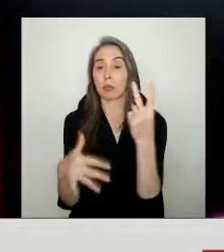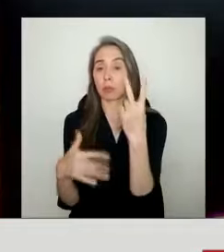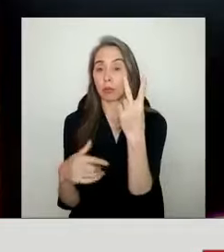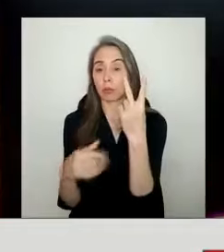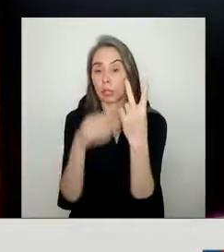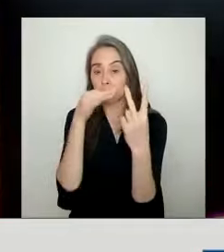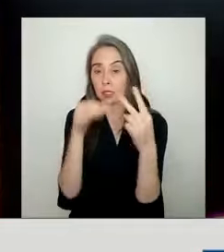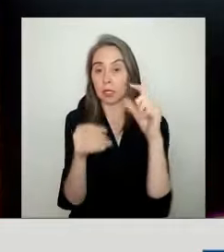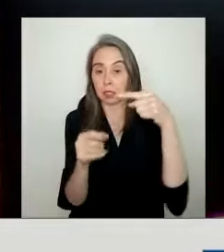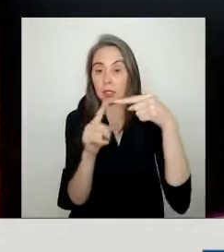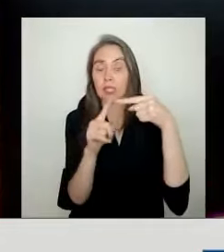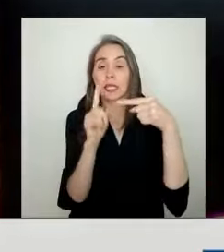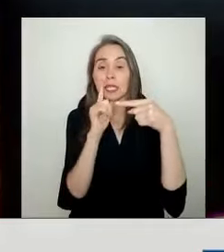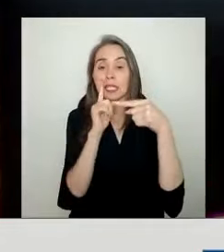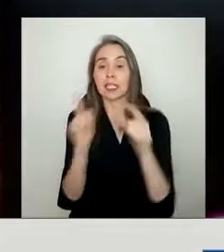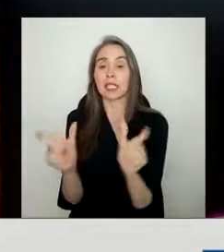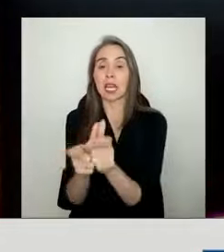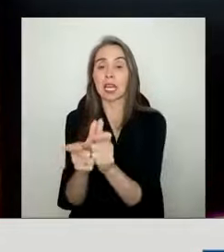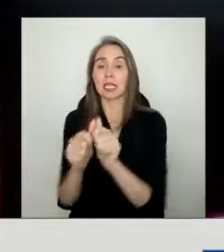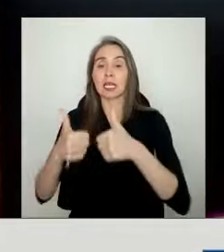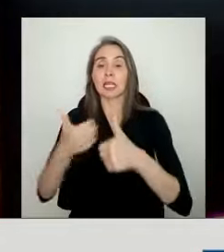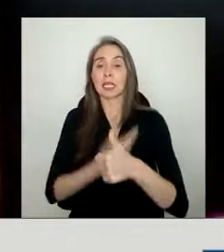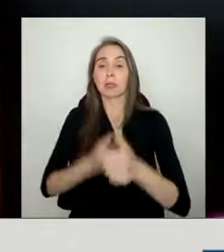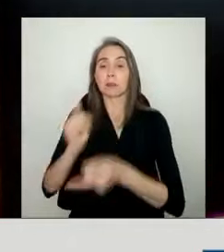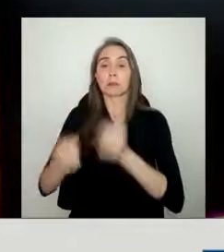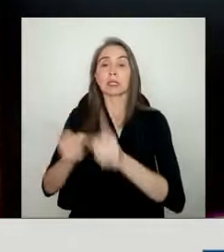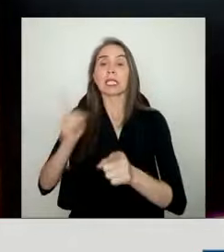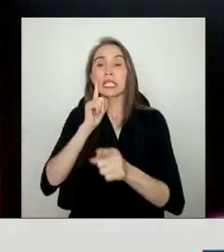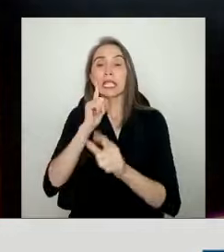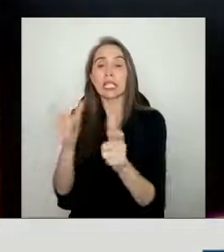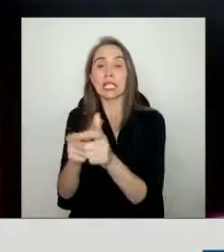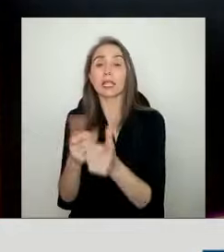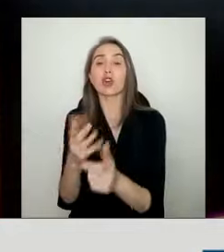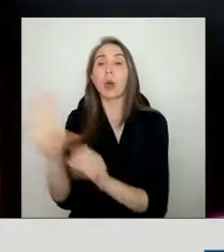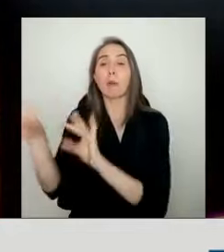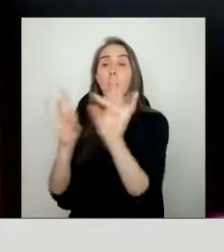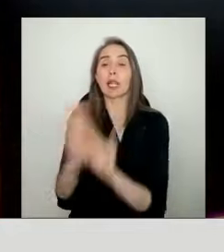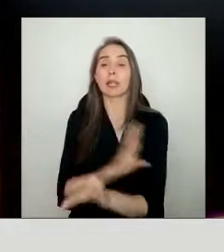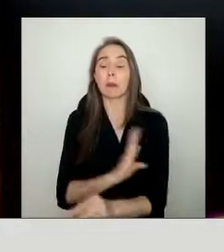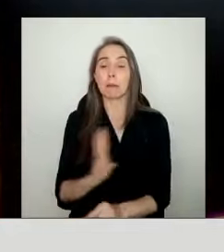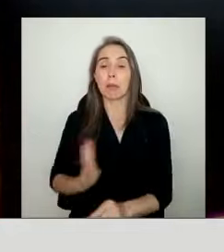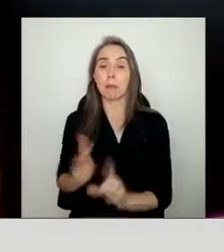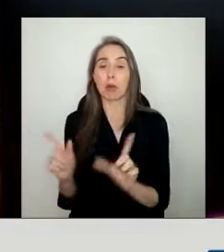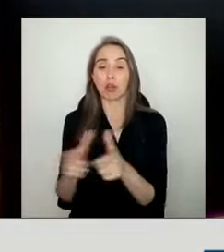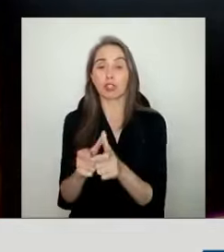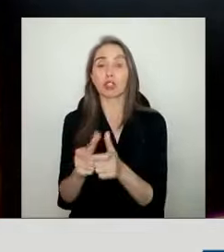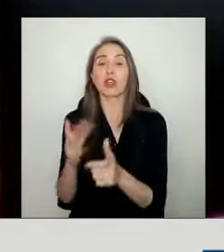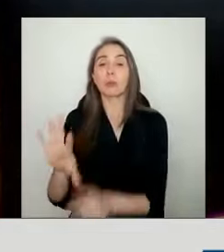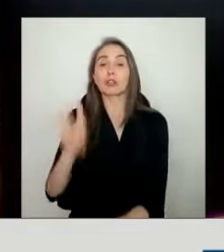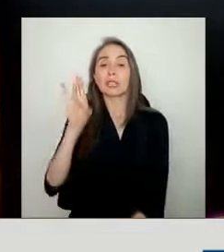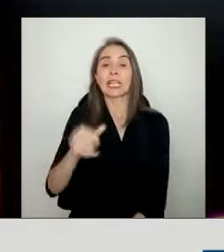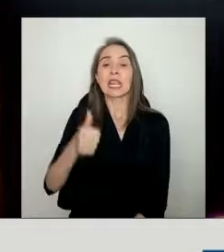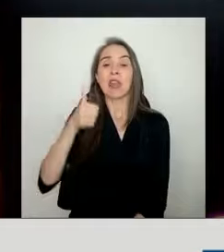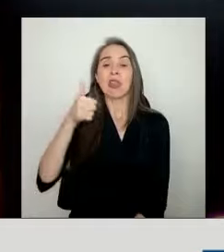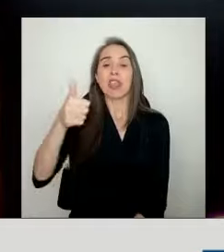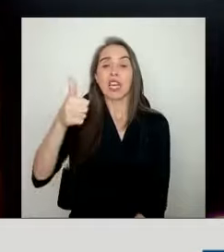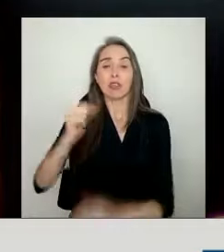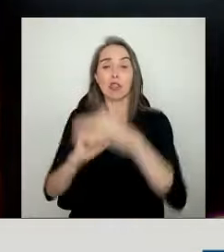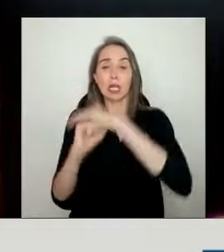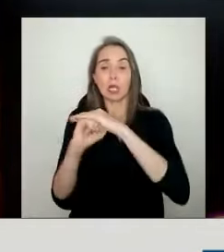gobernanza de la agencia que en especial el nombramiento de sus consejeros y del director ejecutivo un buen diseño de la agencia debe